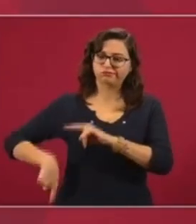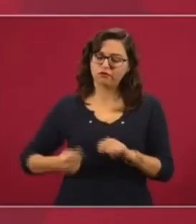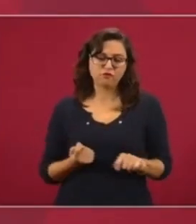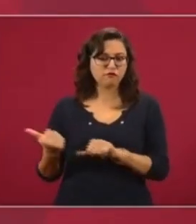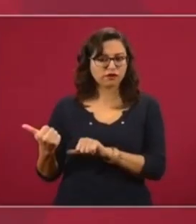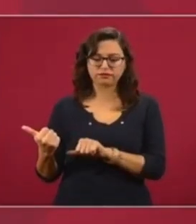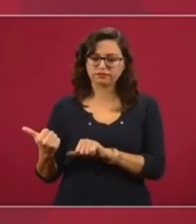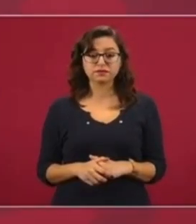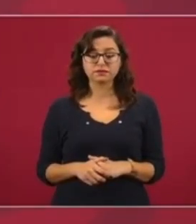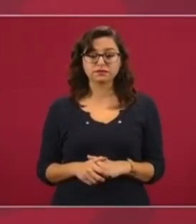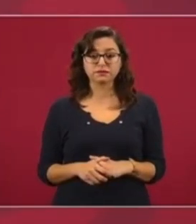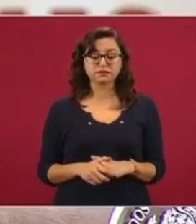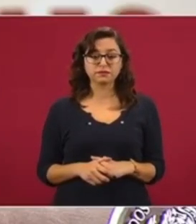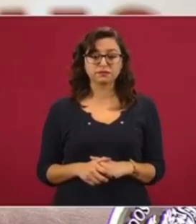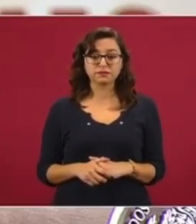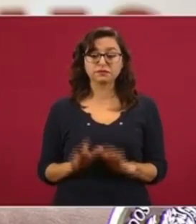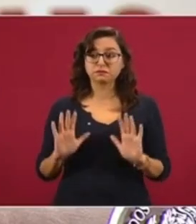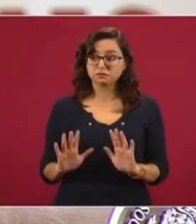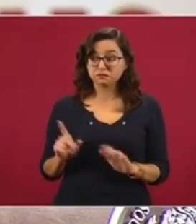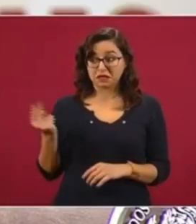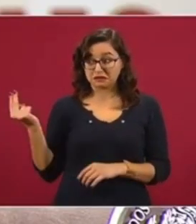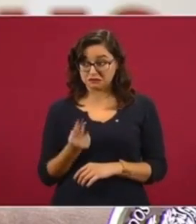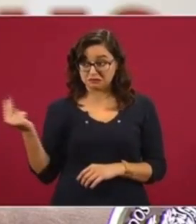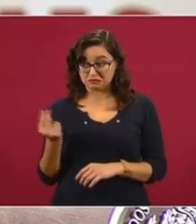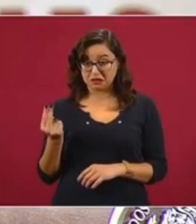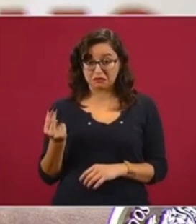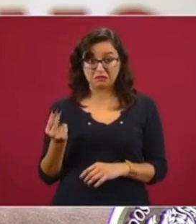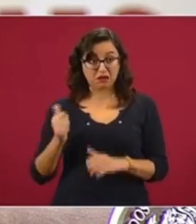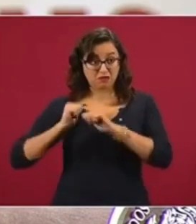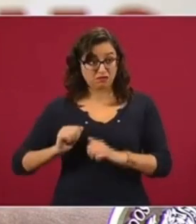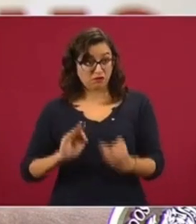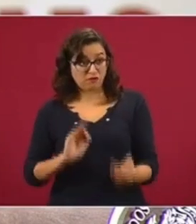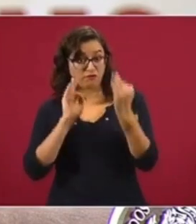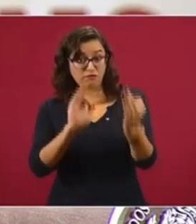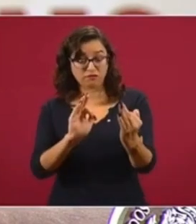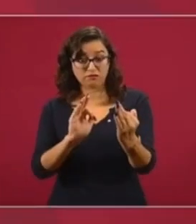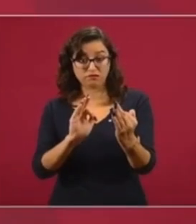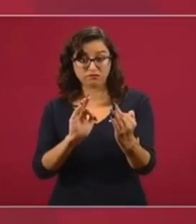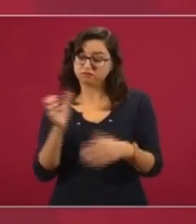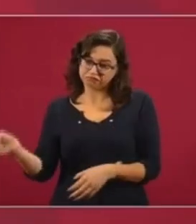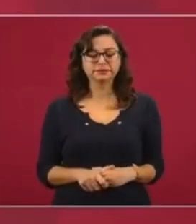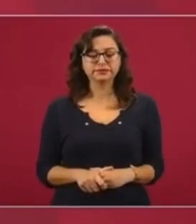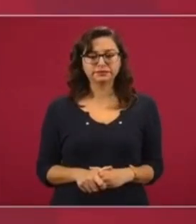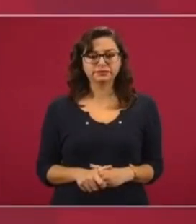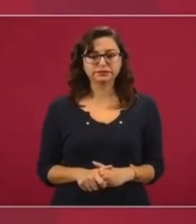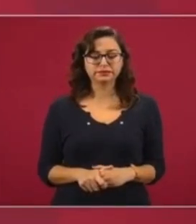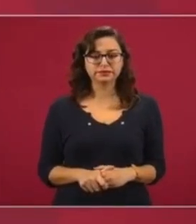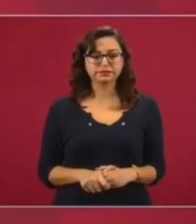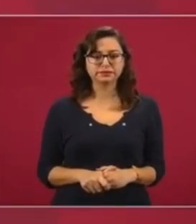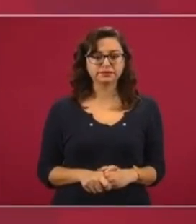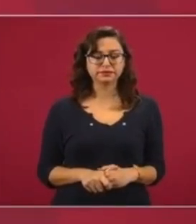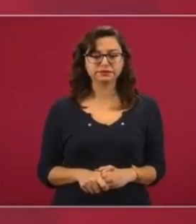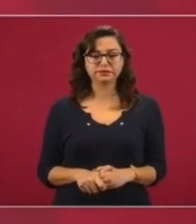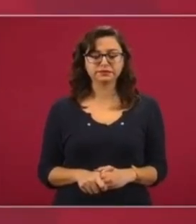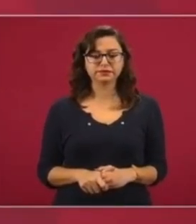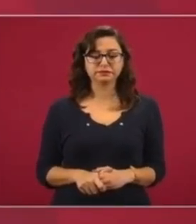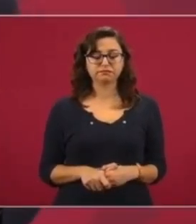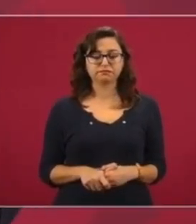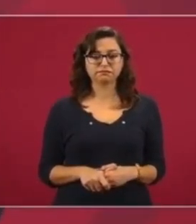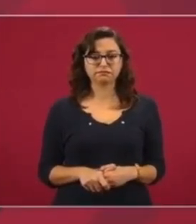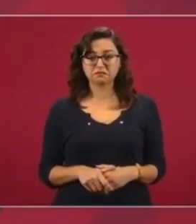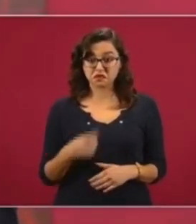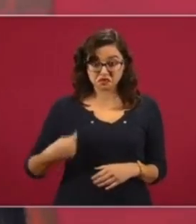retirados y puestos a disposición de las autoridades competentes. No vamos nosotros